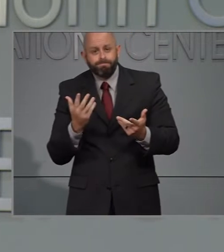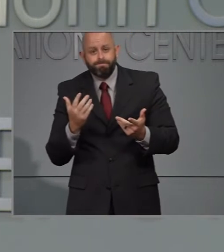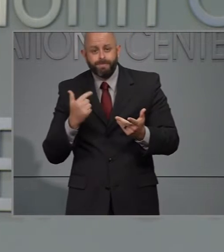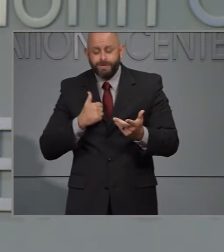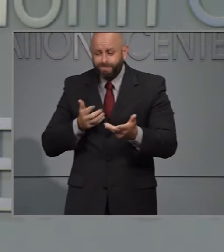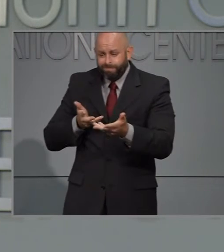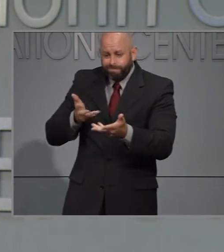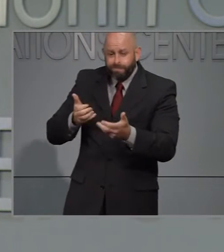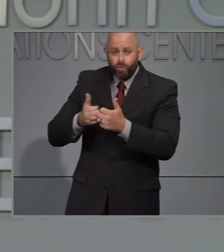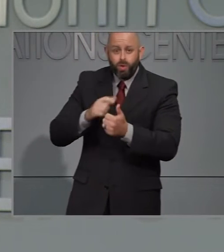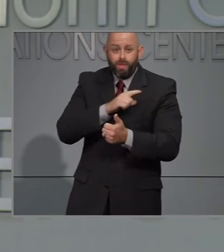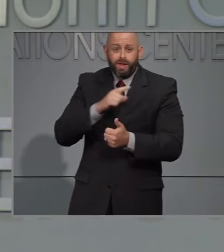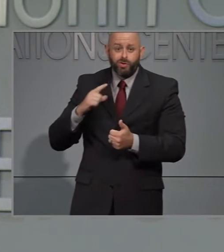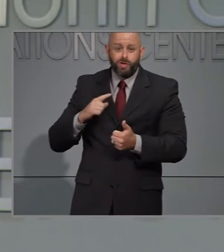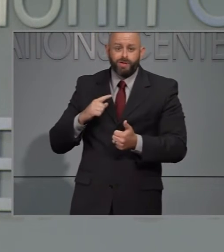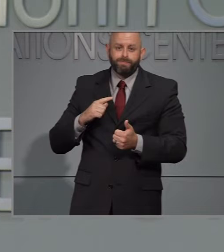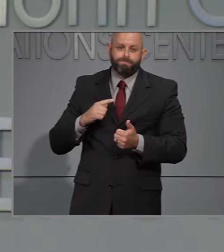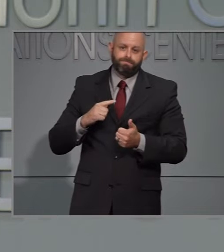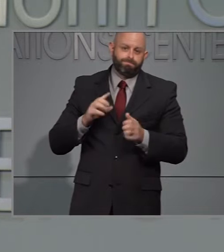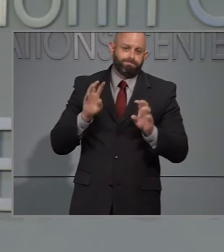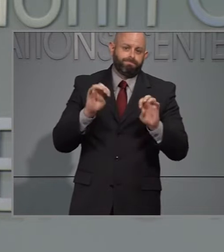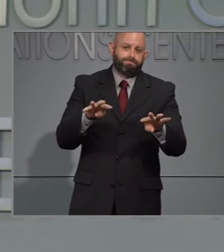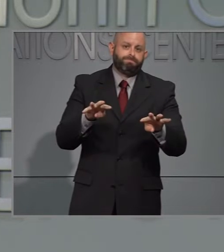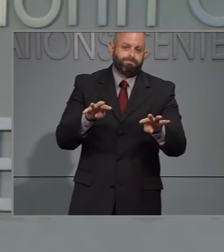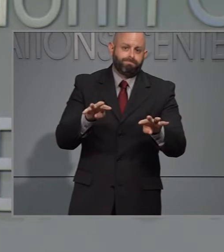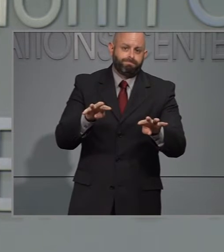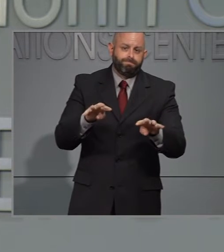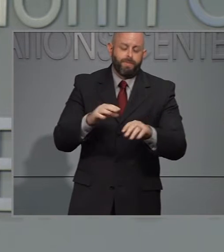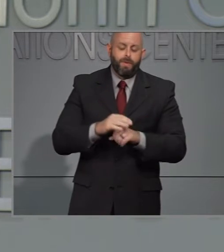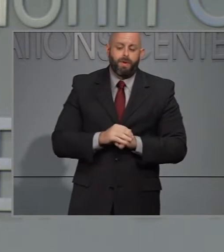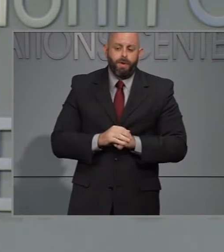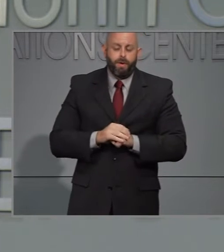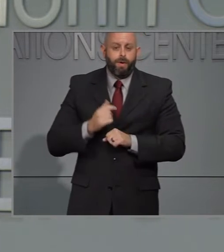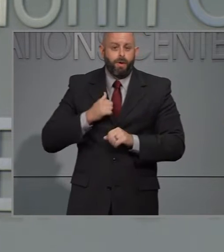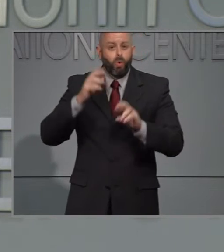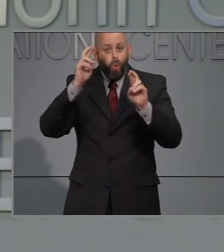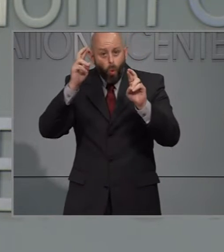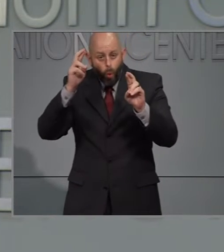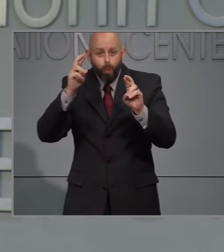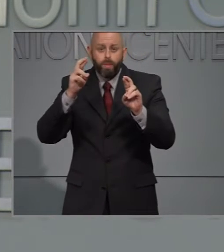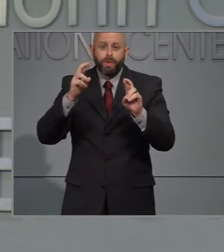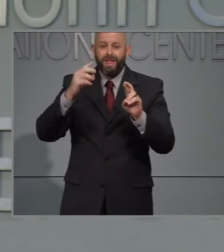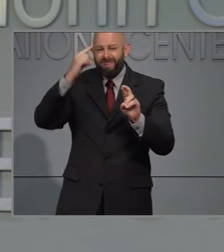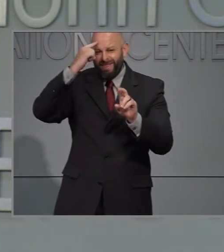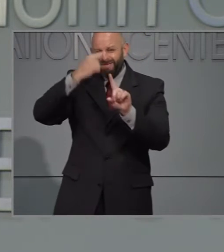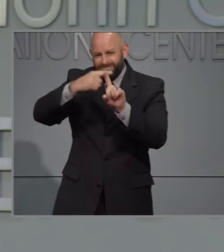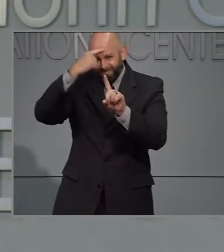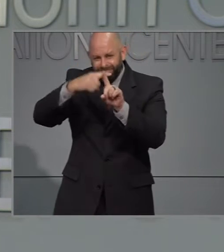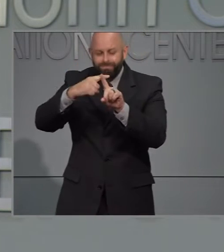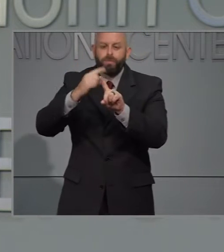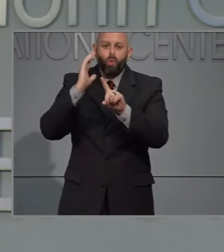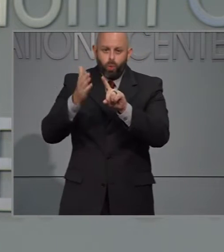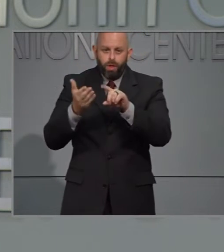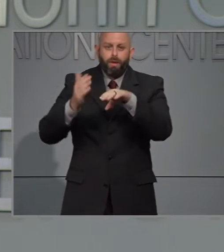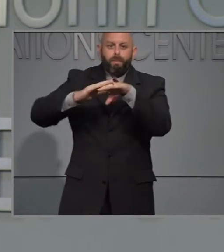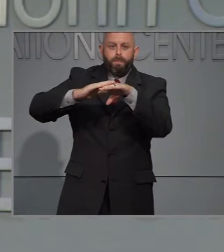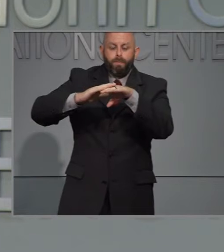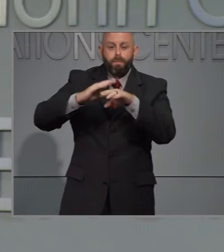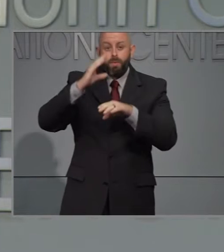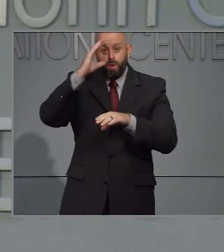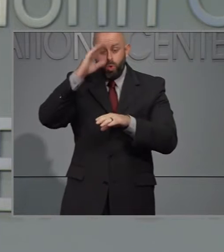es potencial. Nosotros sabemos que el Senado estatal propuso un incremento en los